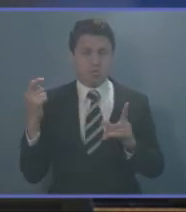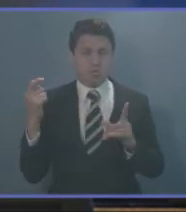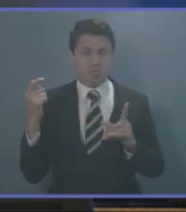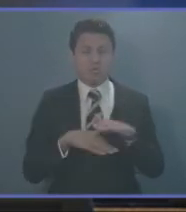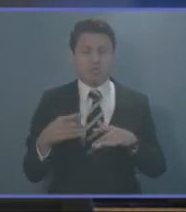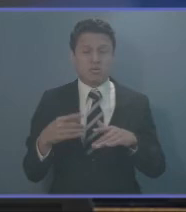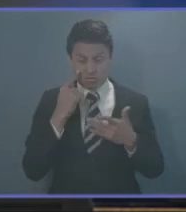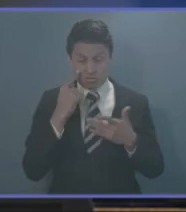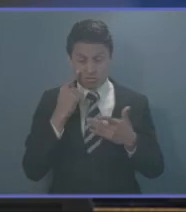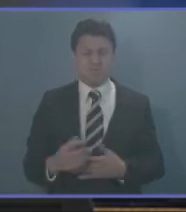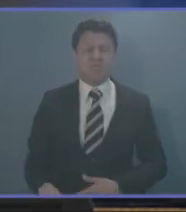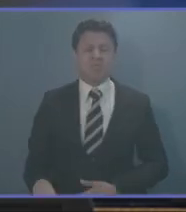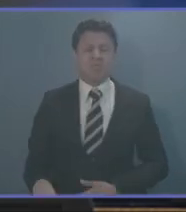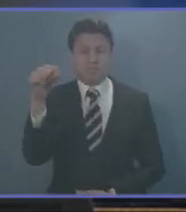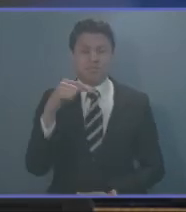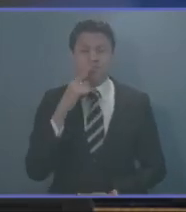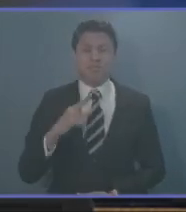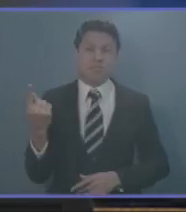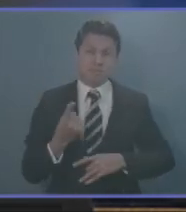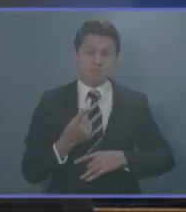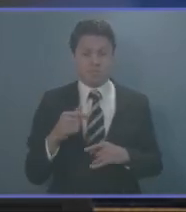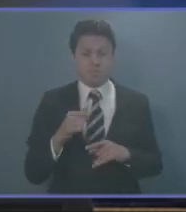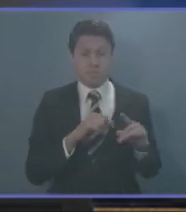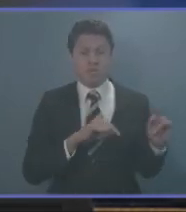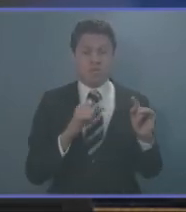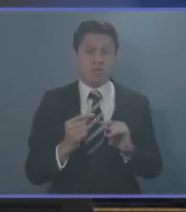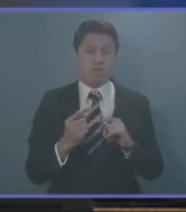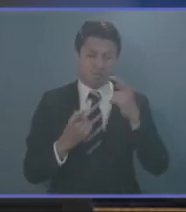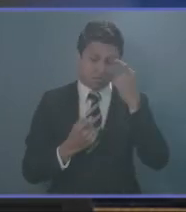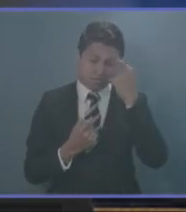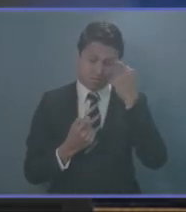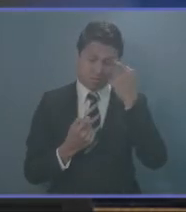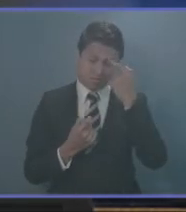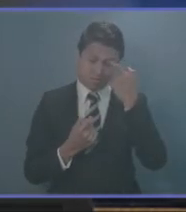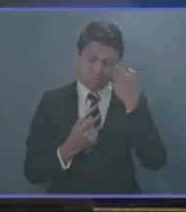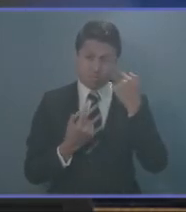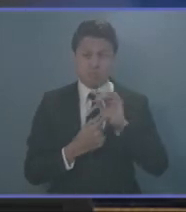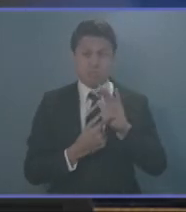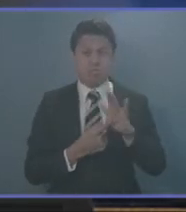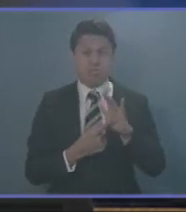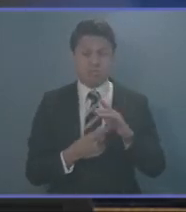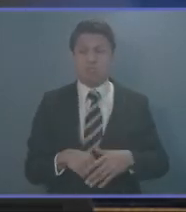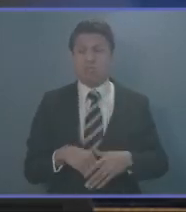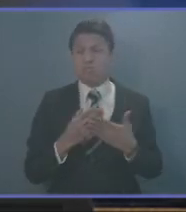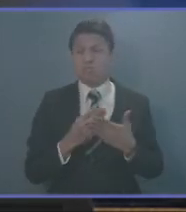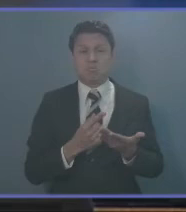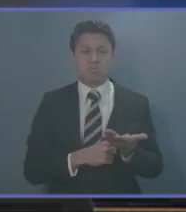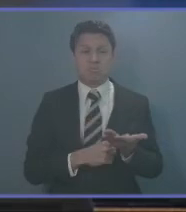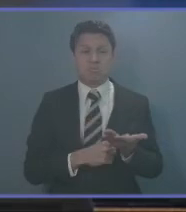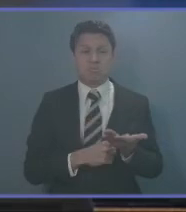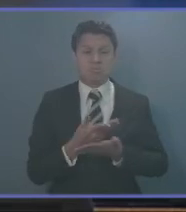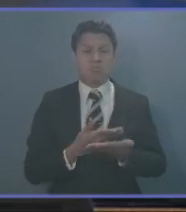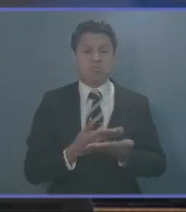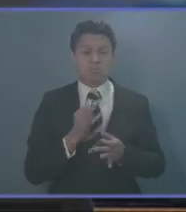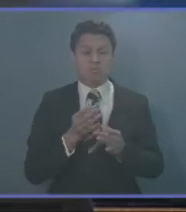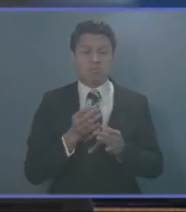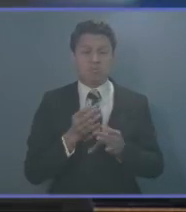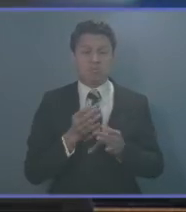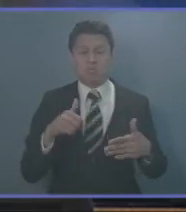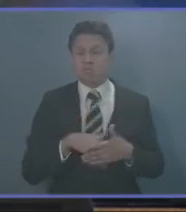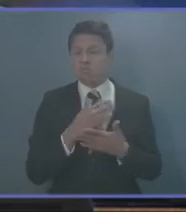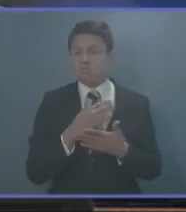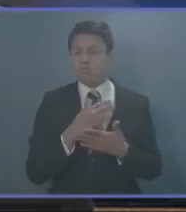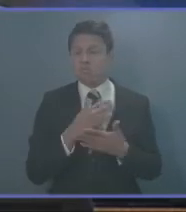comercio y servicios. Esta sanción será aplicable cuando el sujeto pasivo presente la declaración sin mediar requerimiento de la Administración Tributaria